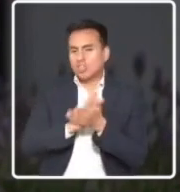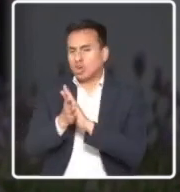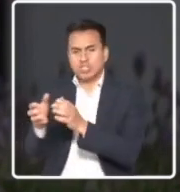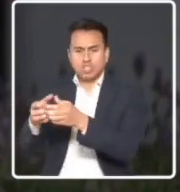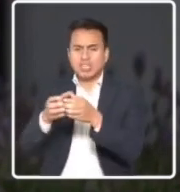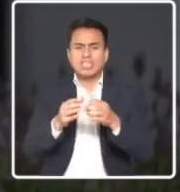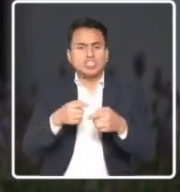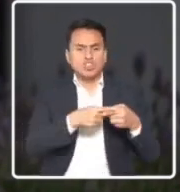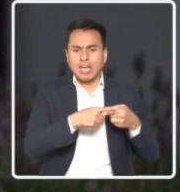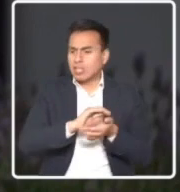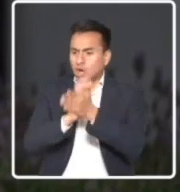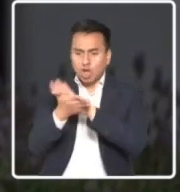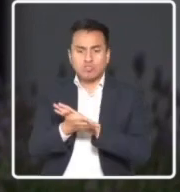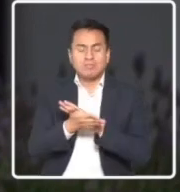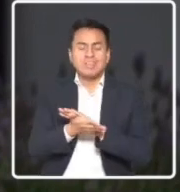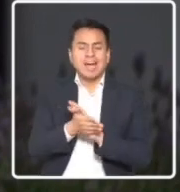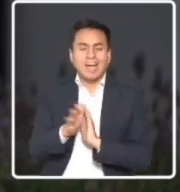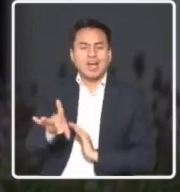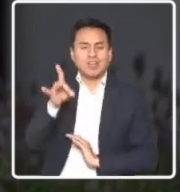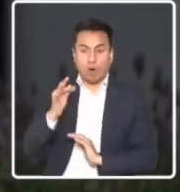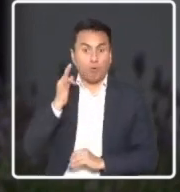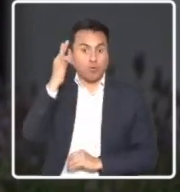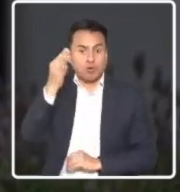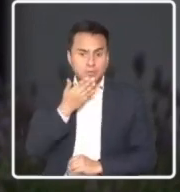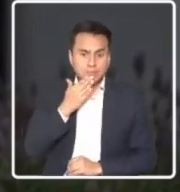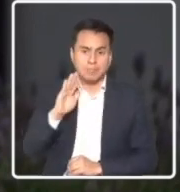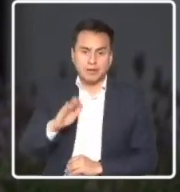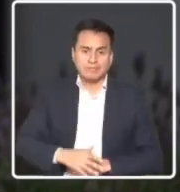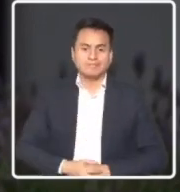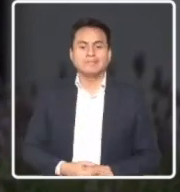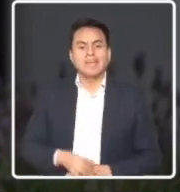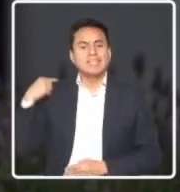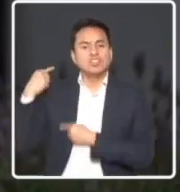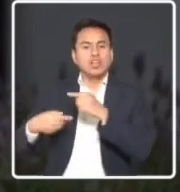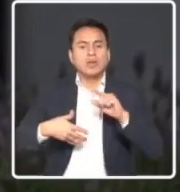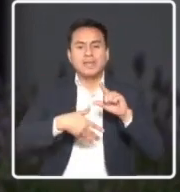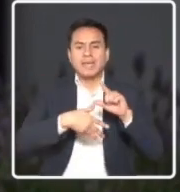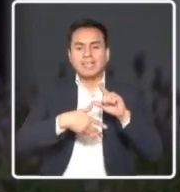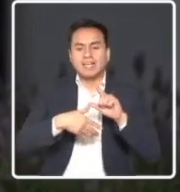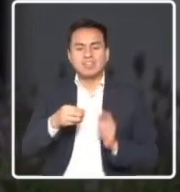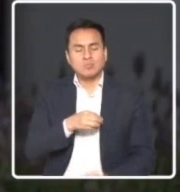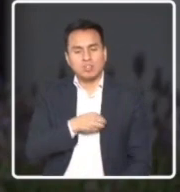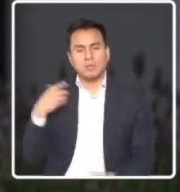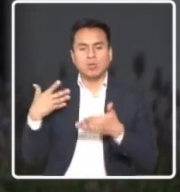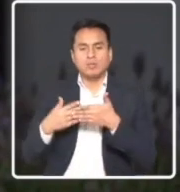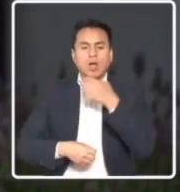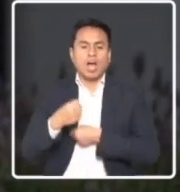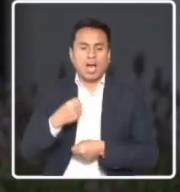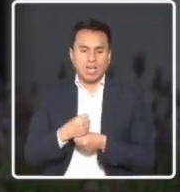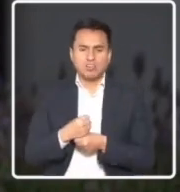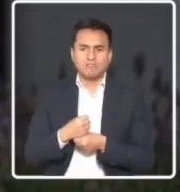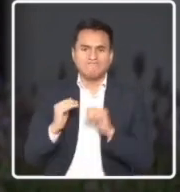los sectores sociales puedan encontrar un futuro mejor. Nuestra historia latinoamericana, lastimosamente, en los últimos años estuvo